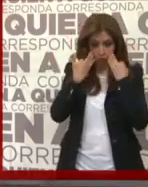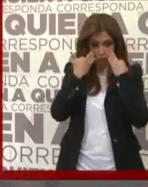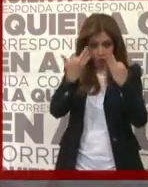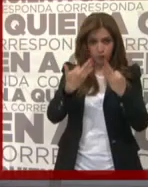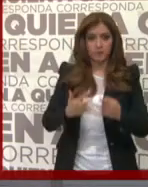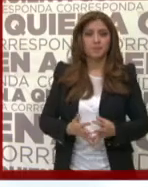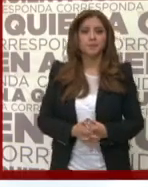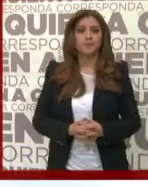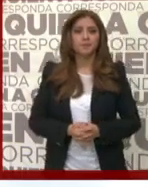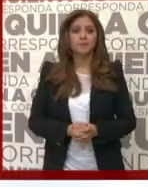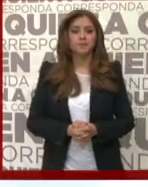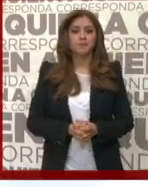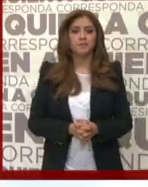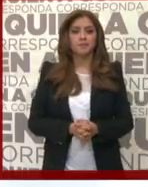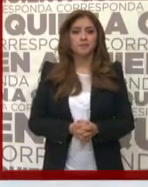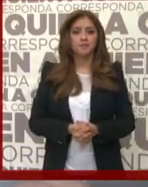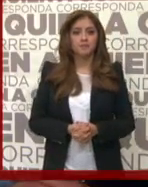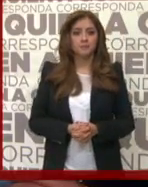ver.